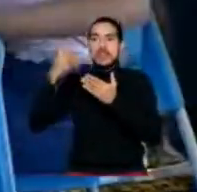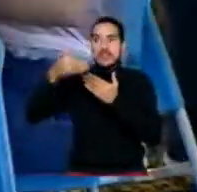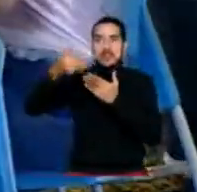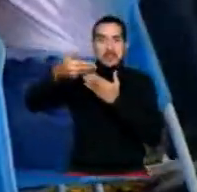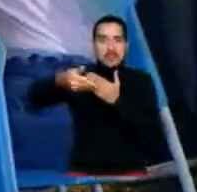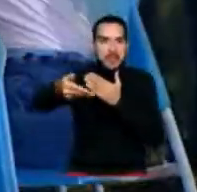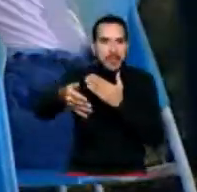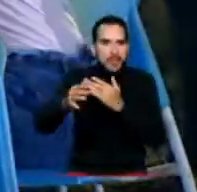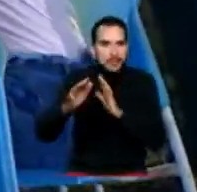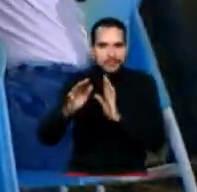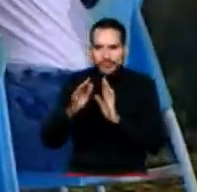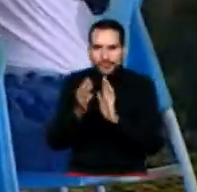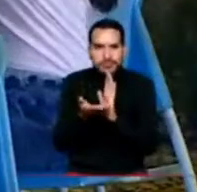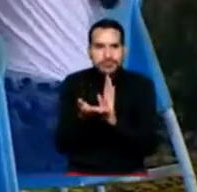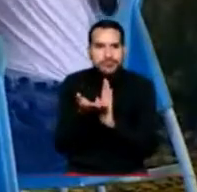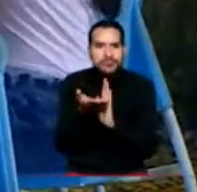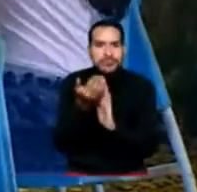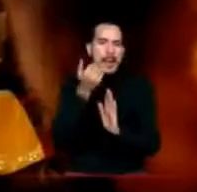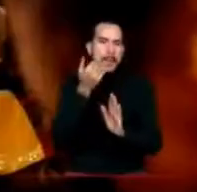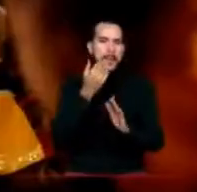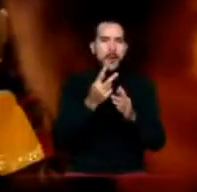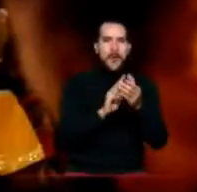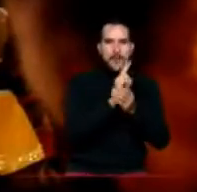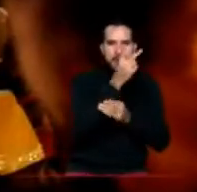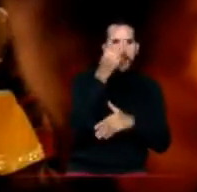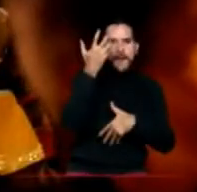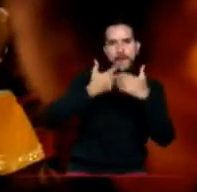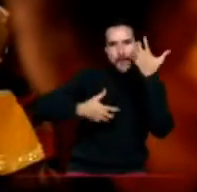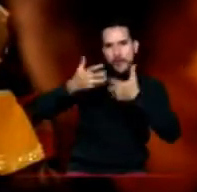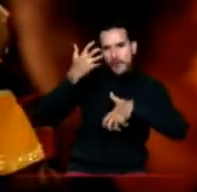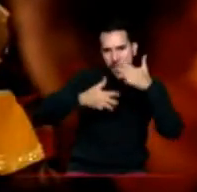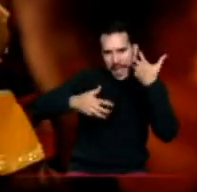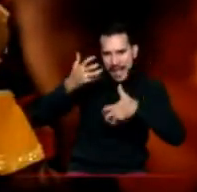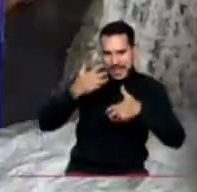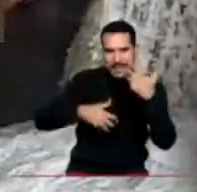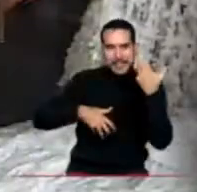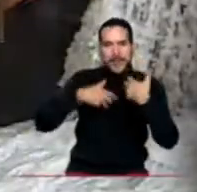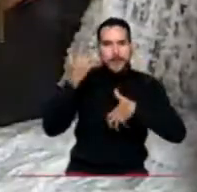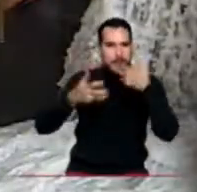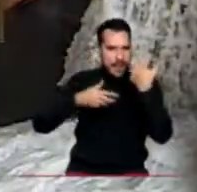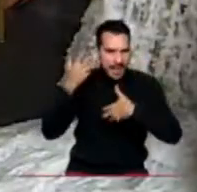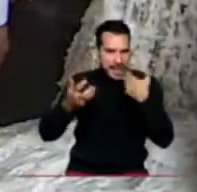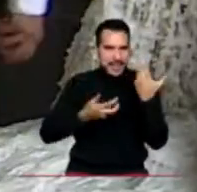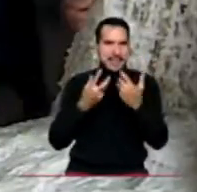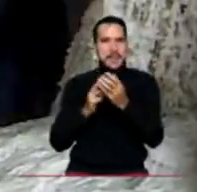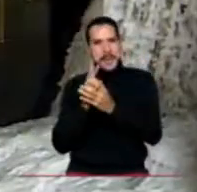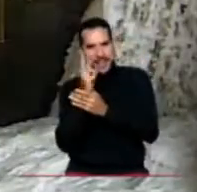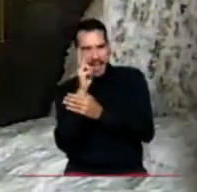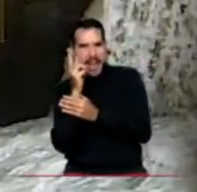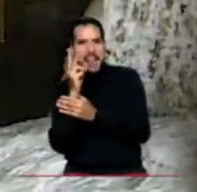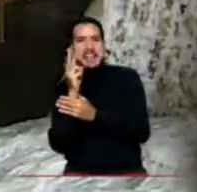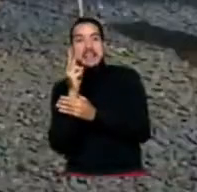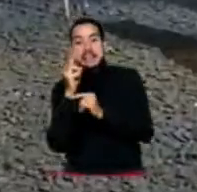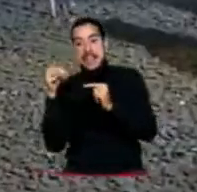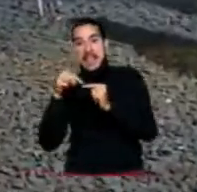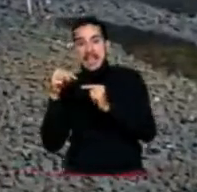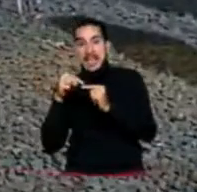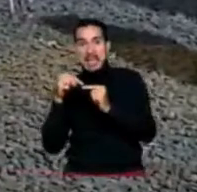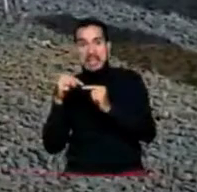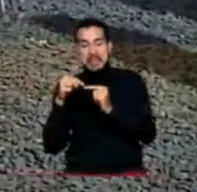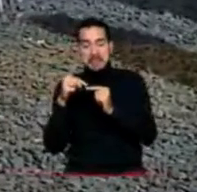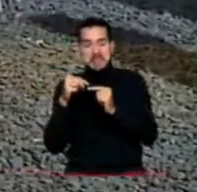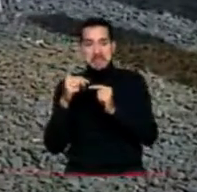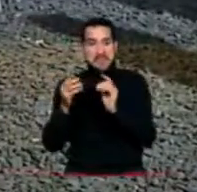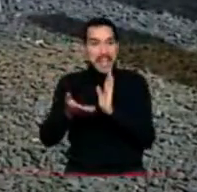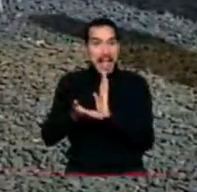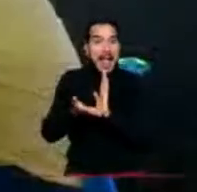tienden a demorar casi unos 2 o 3 meses aproximadamente en poderse ver ese reflejo de una leve disminución